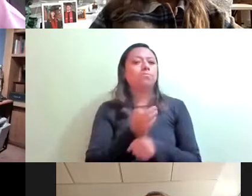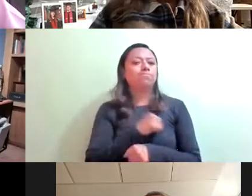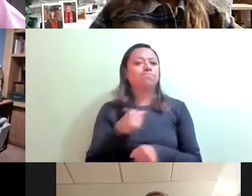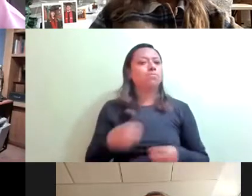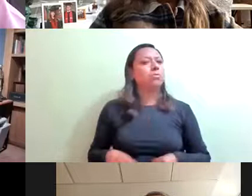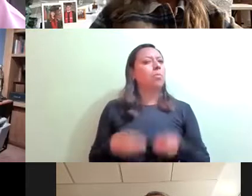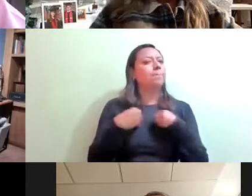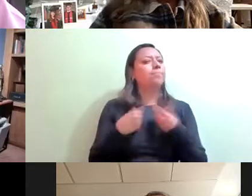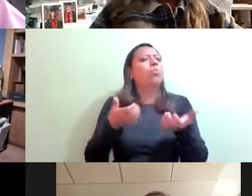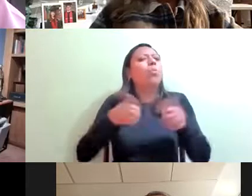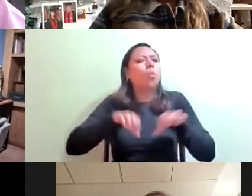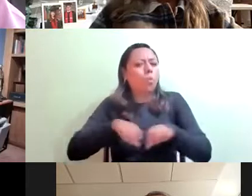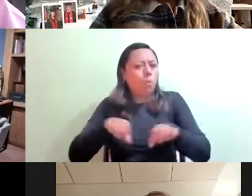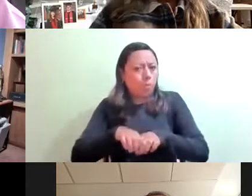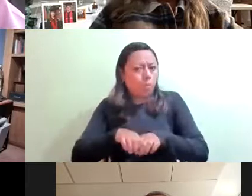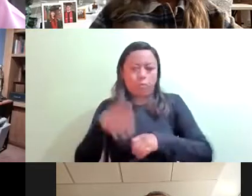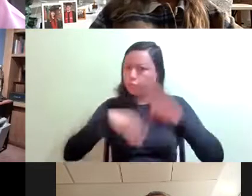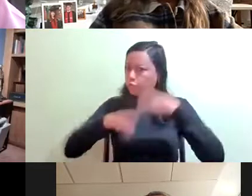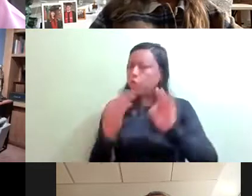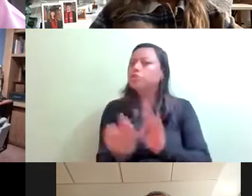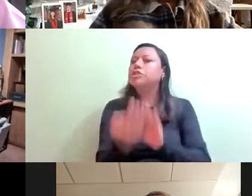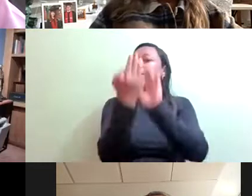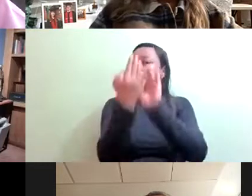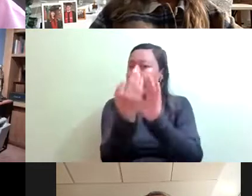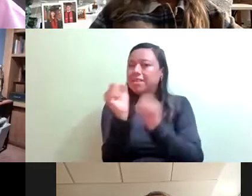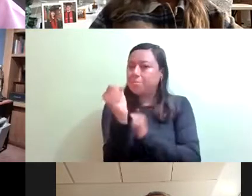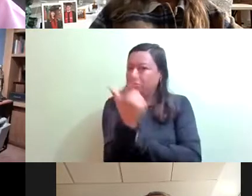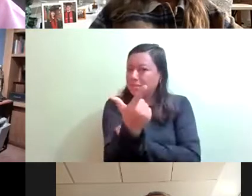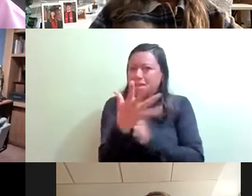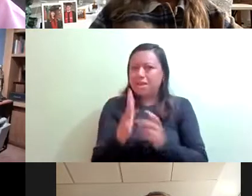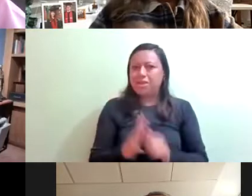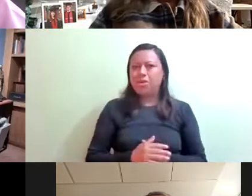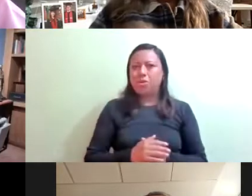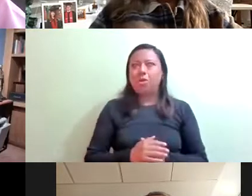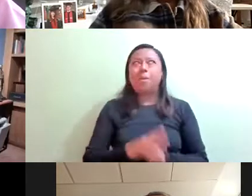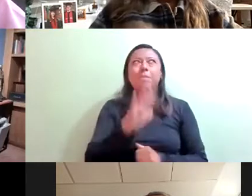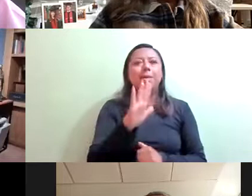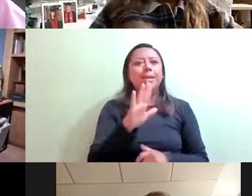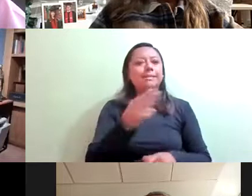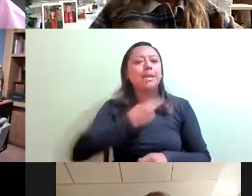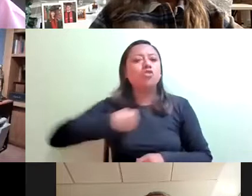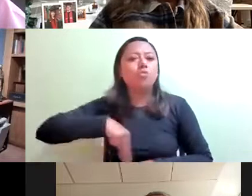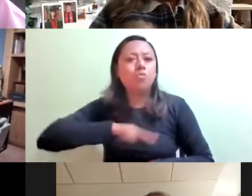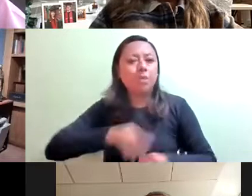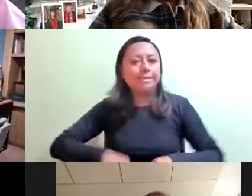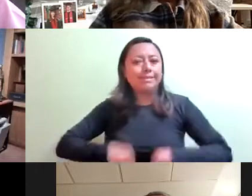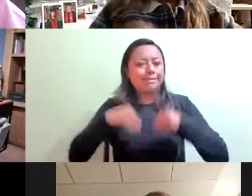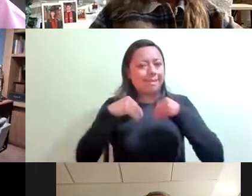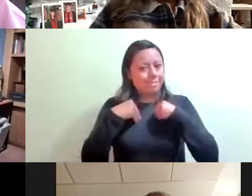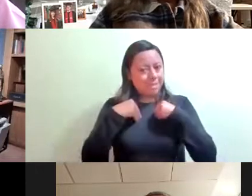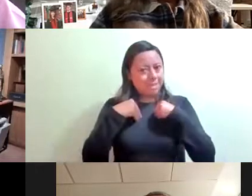todos estamos viviendo el fenómeno de nuestra existencia, el más